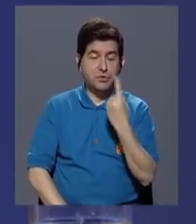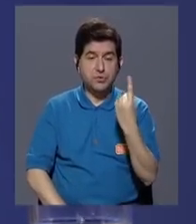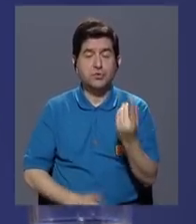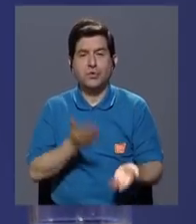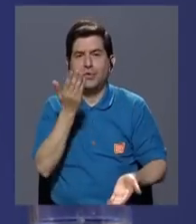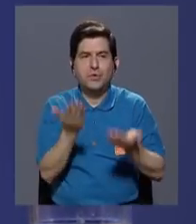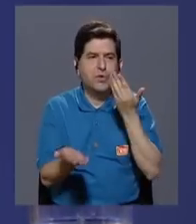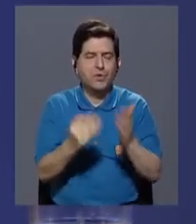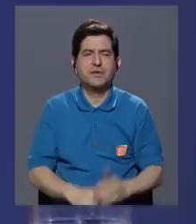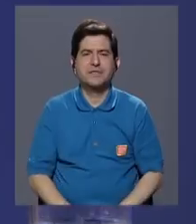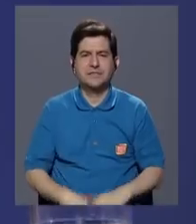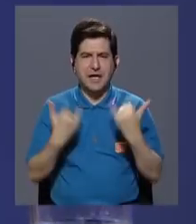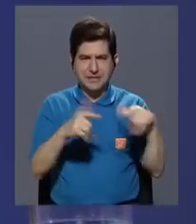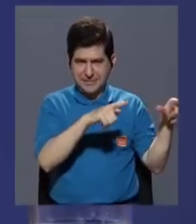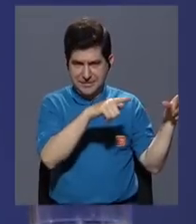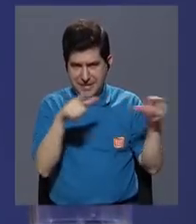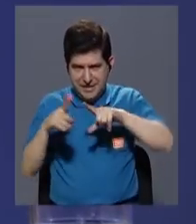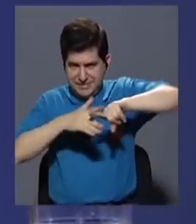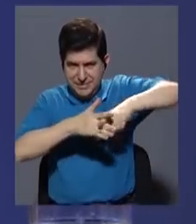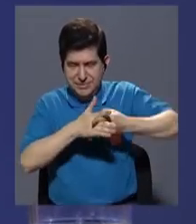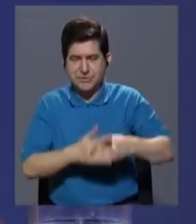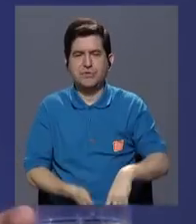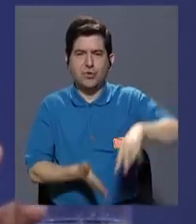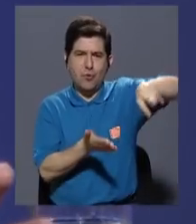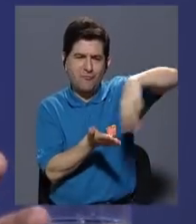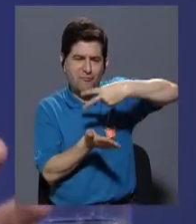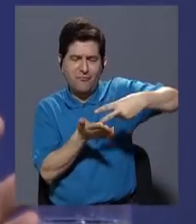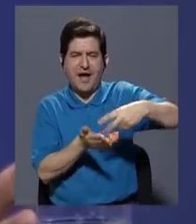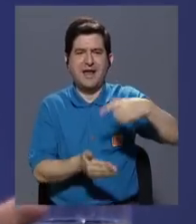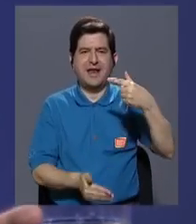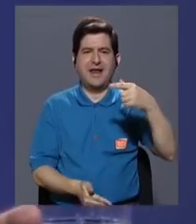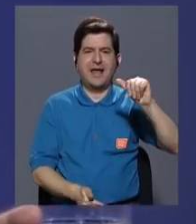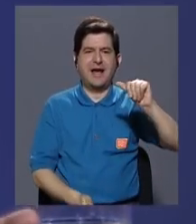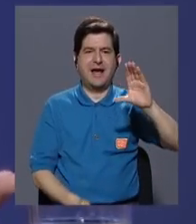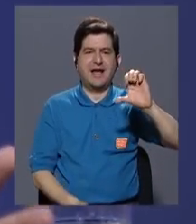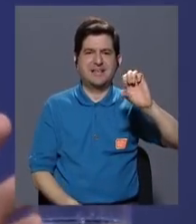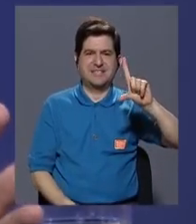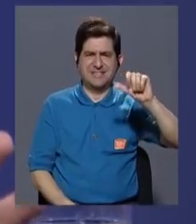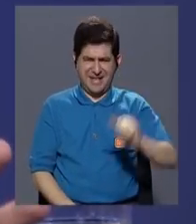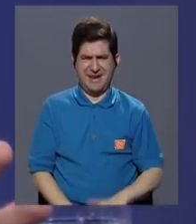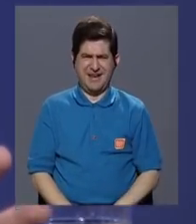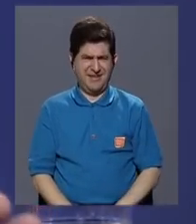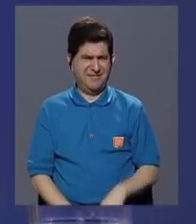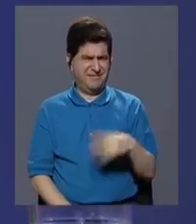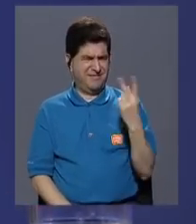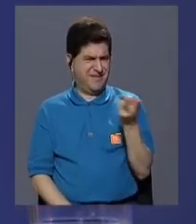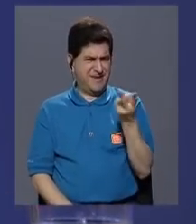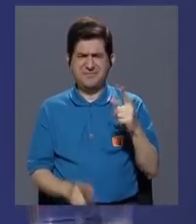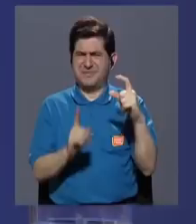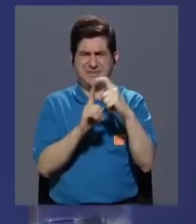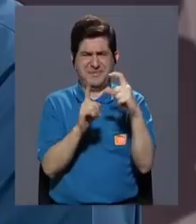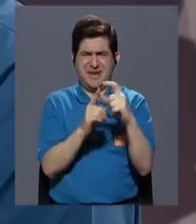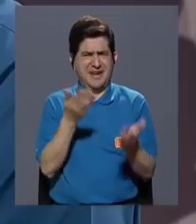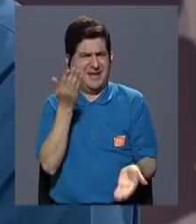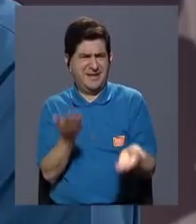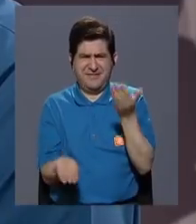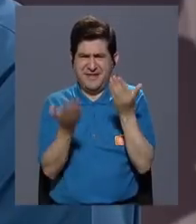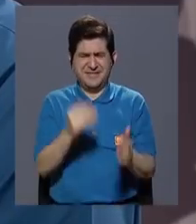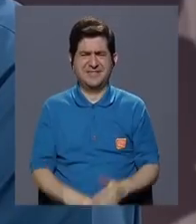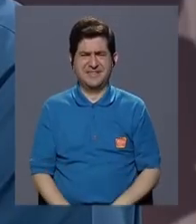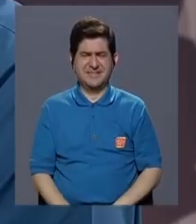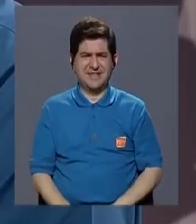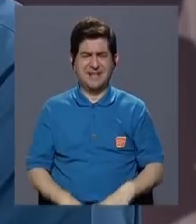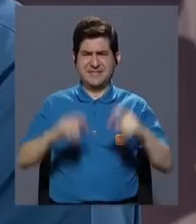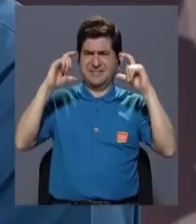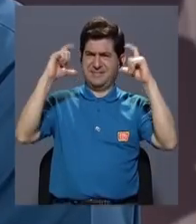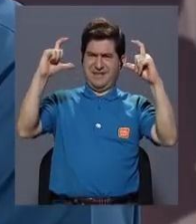y nada más para dejar ese terreno listo el baile de la gacela baile y gacela que yo creo